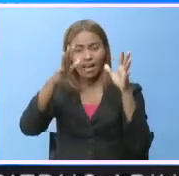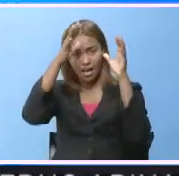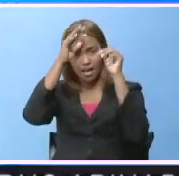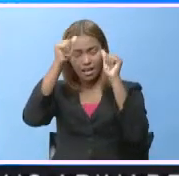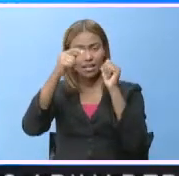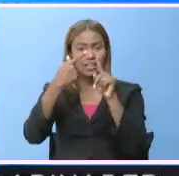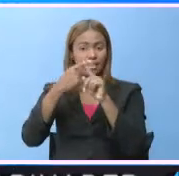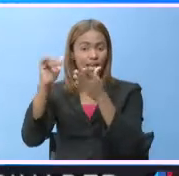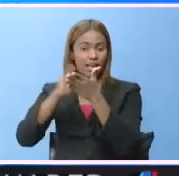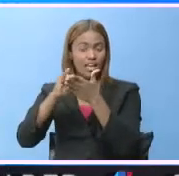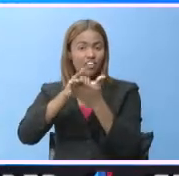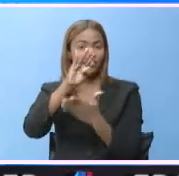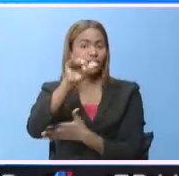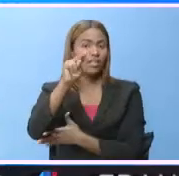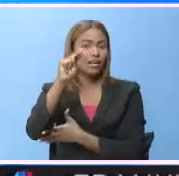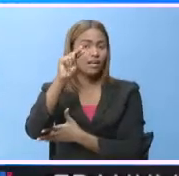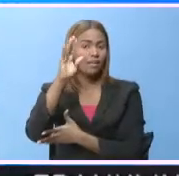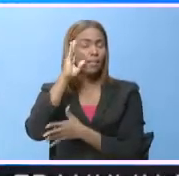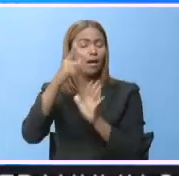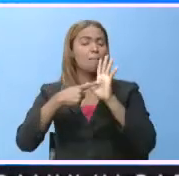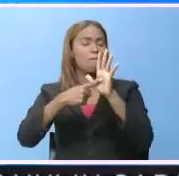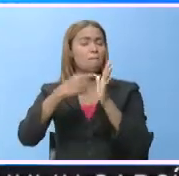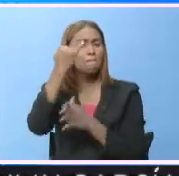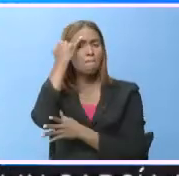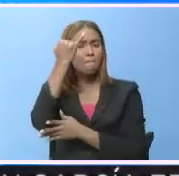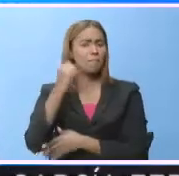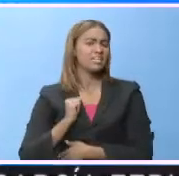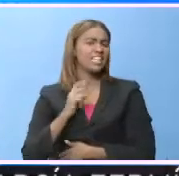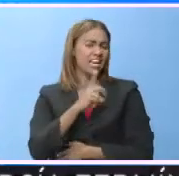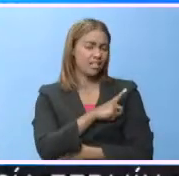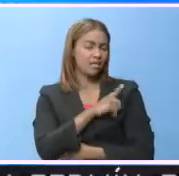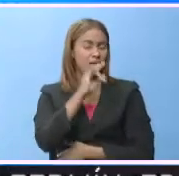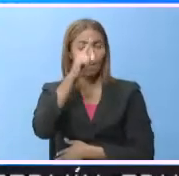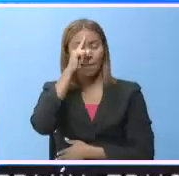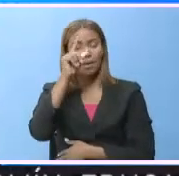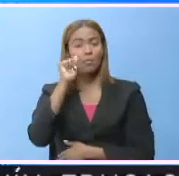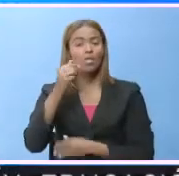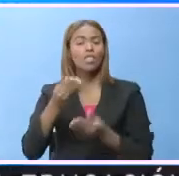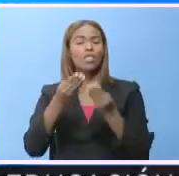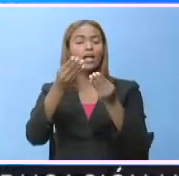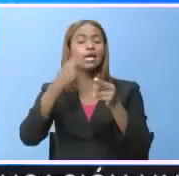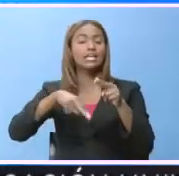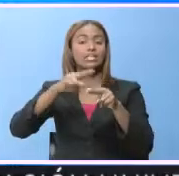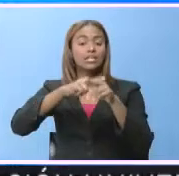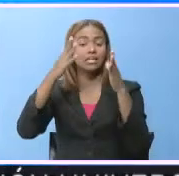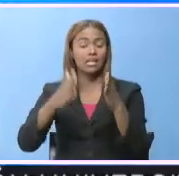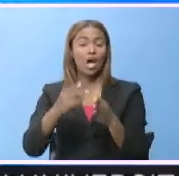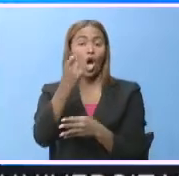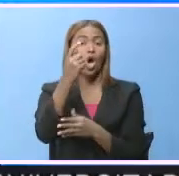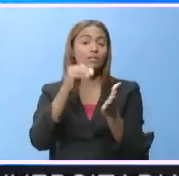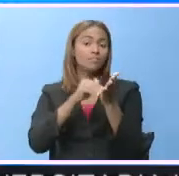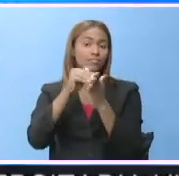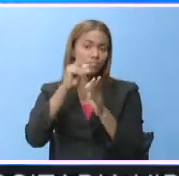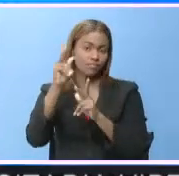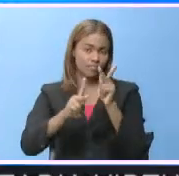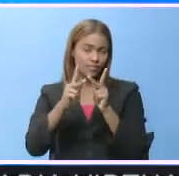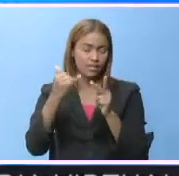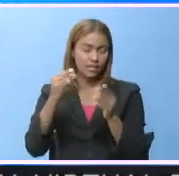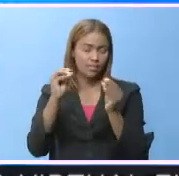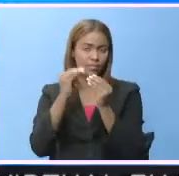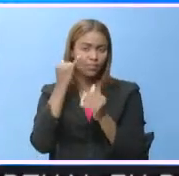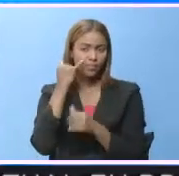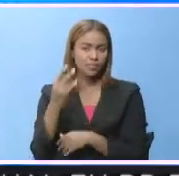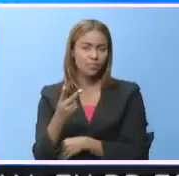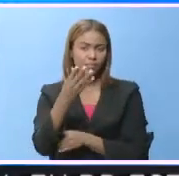Joe Biden, pues presentará ante el Senado una propuesta interesante. Una propuesta para dar nacionalidad a 11 millones de personas. Melvin Gómez nos amplía